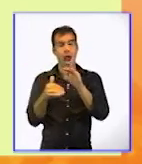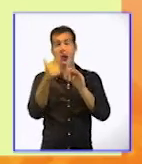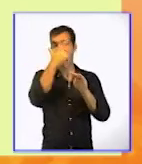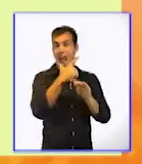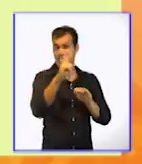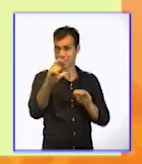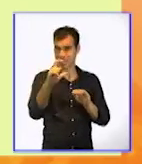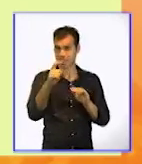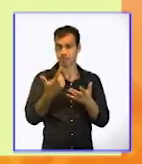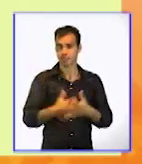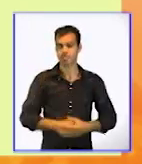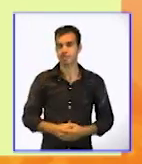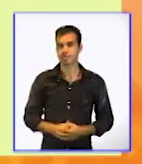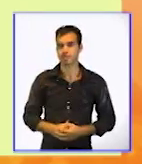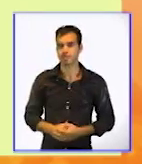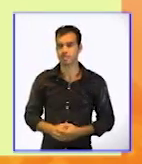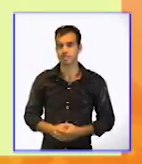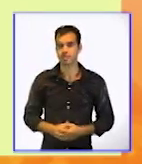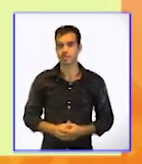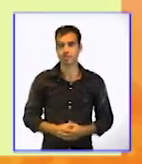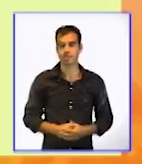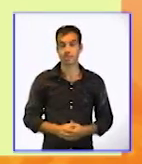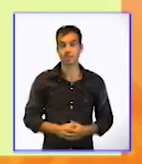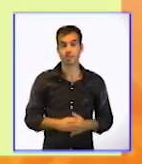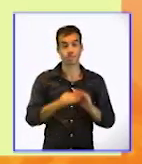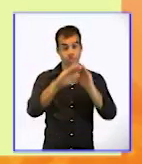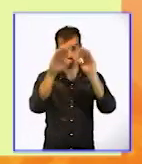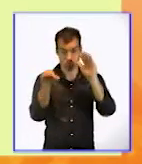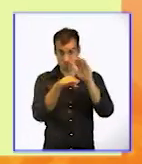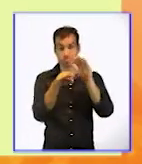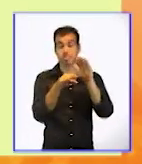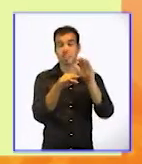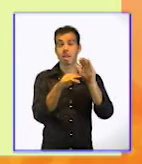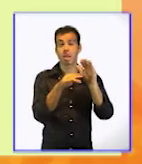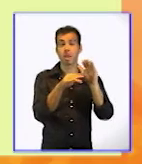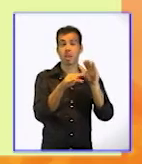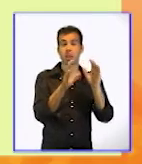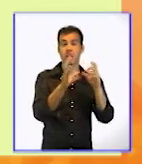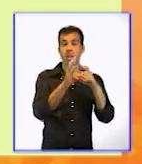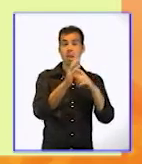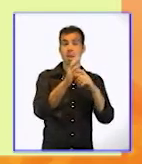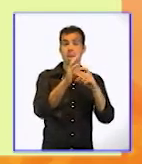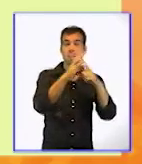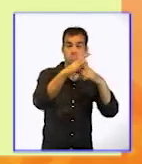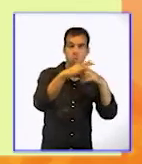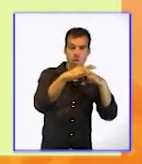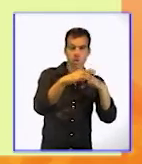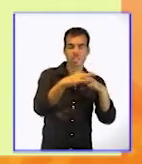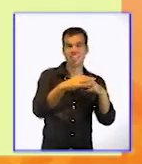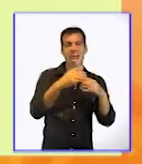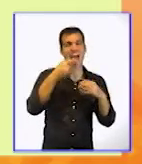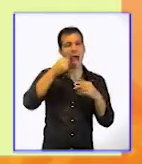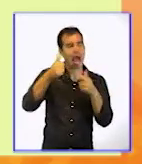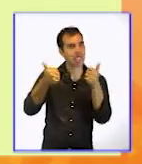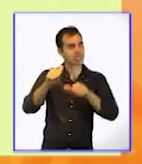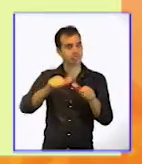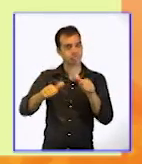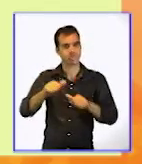como dicen ustedes, para no decir acético, sobre la concentración de las moléculas, que sería el ácido